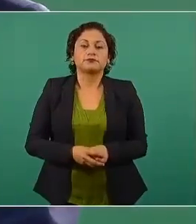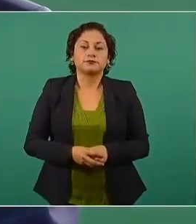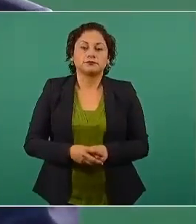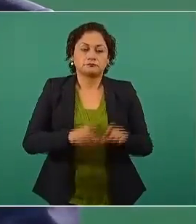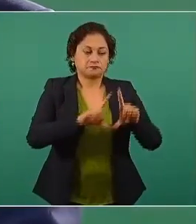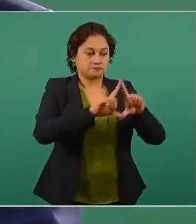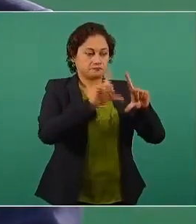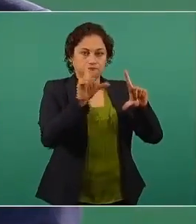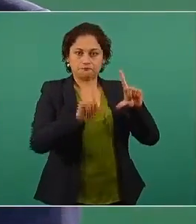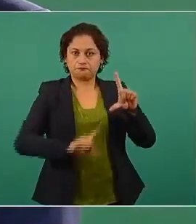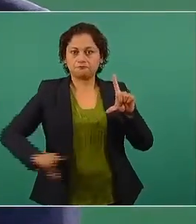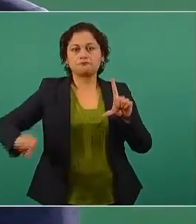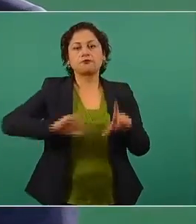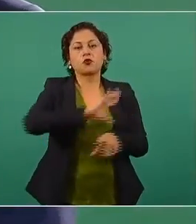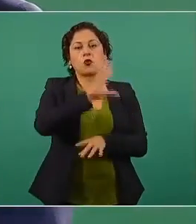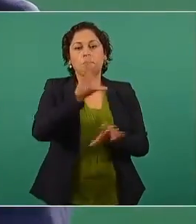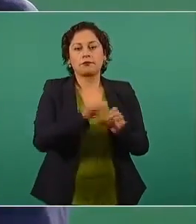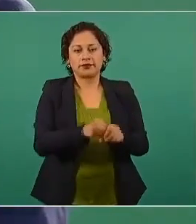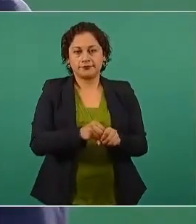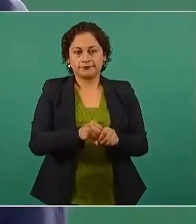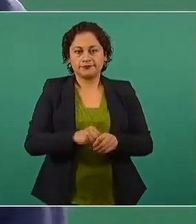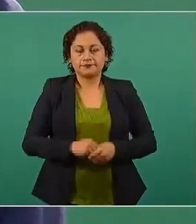pero